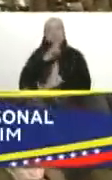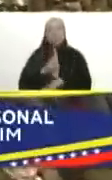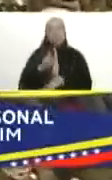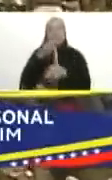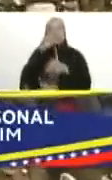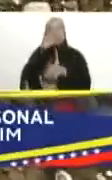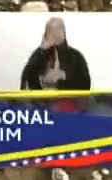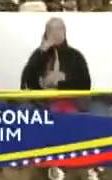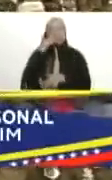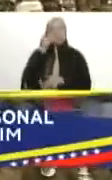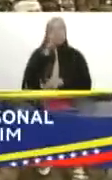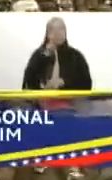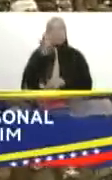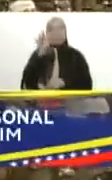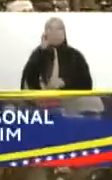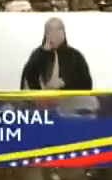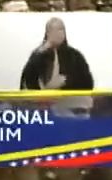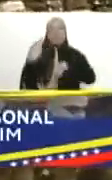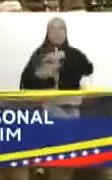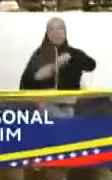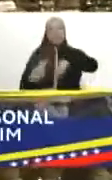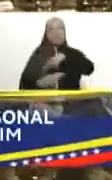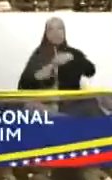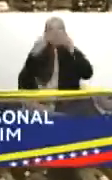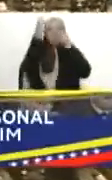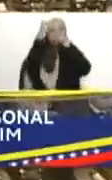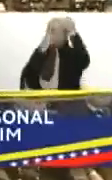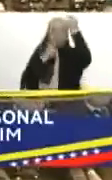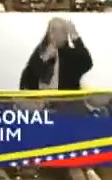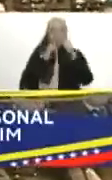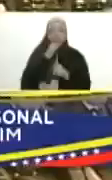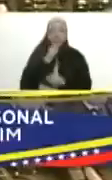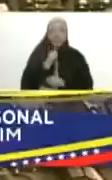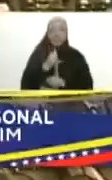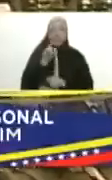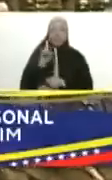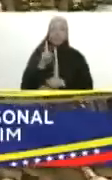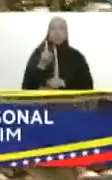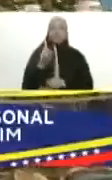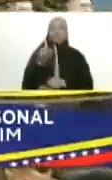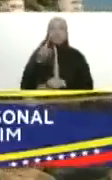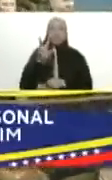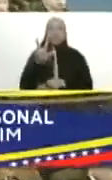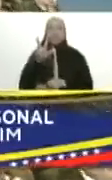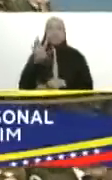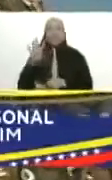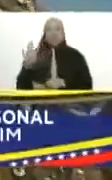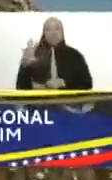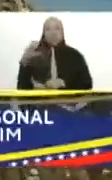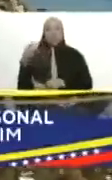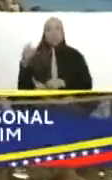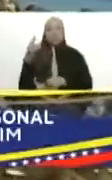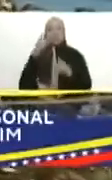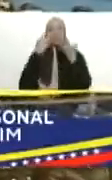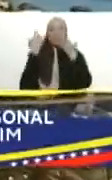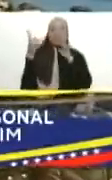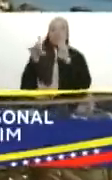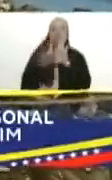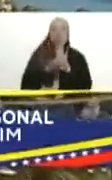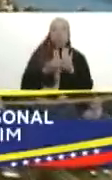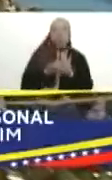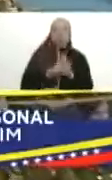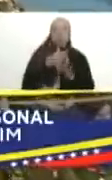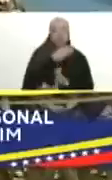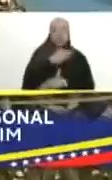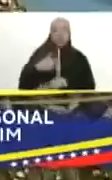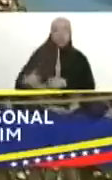Federación y 24 años de la Revolución Bolivariana. Resolución número 15001. Por disposición del